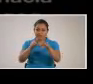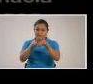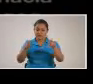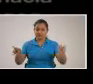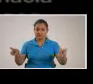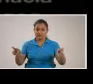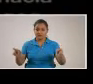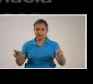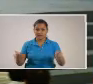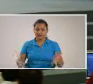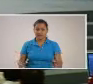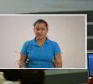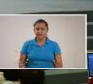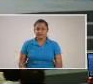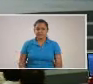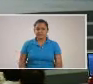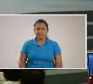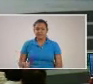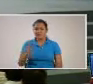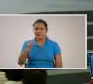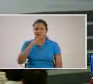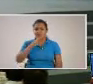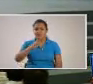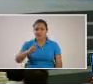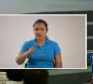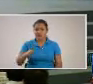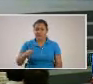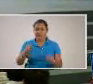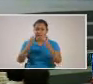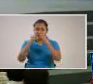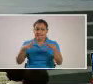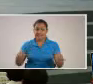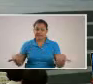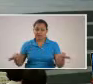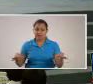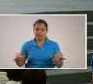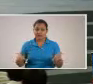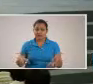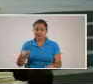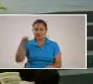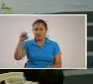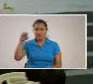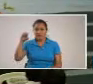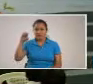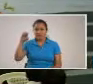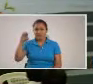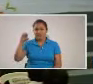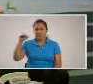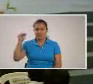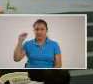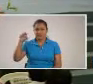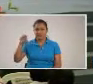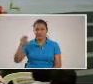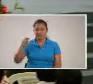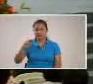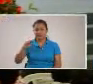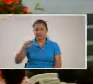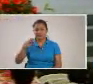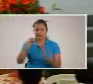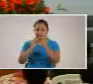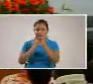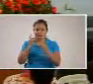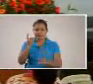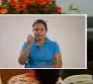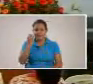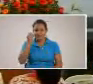Ezequiel 38 no es la derrota de Gog y Magog. Ezequiel 38, ahí lo vamos a ver, está